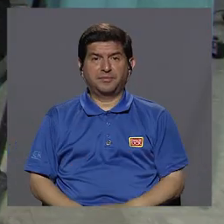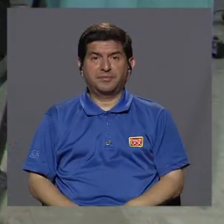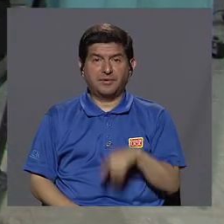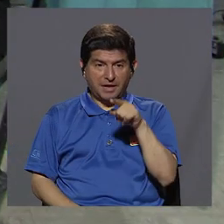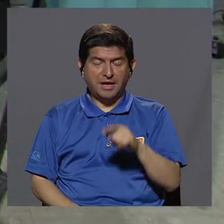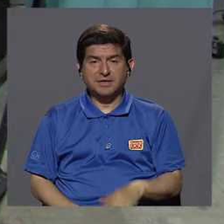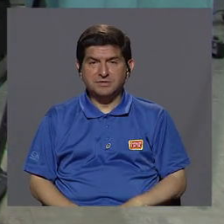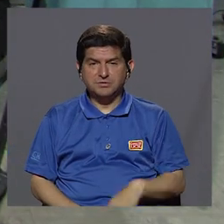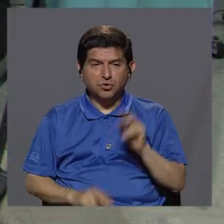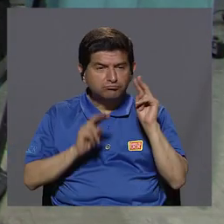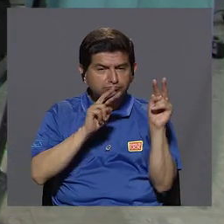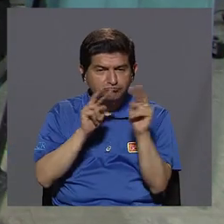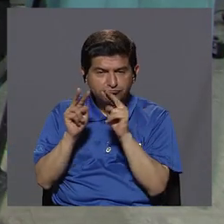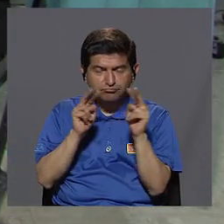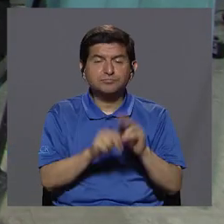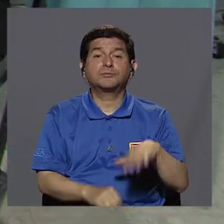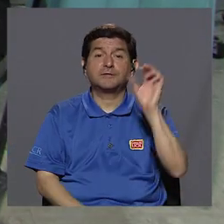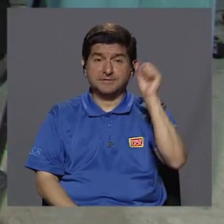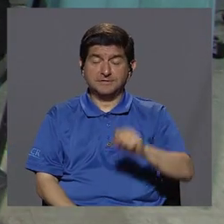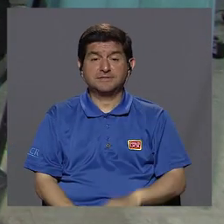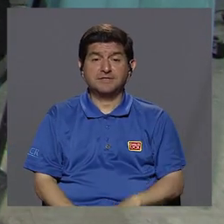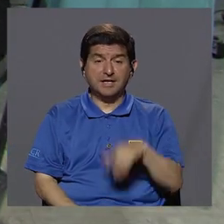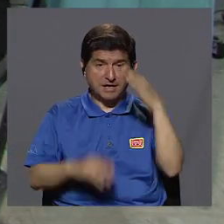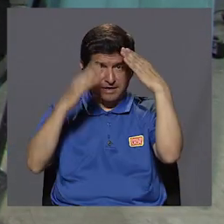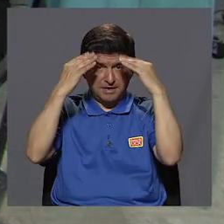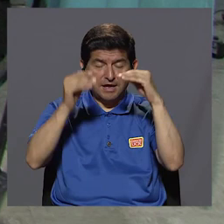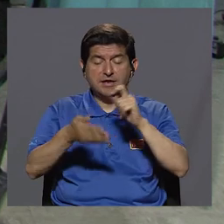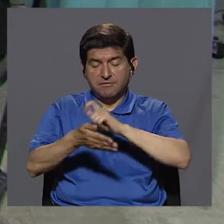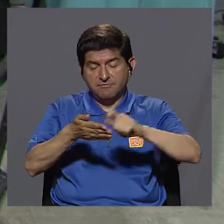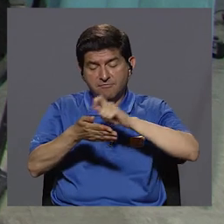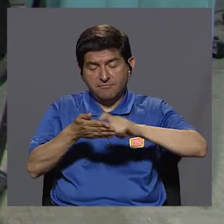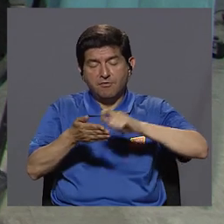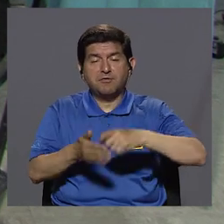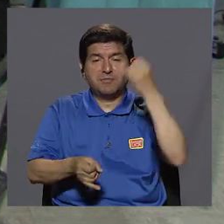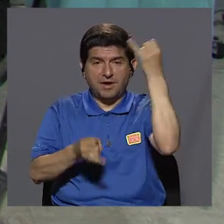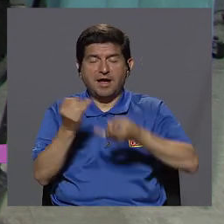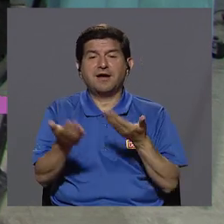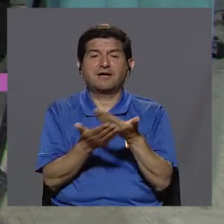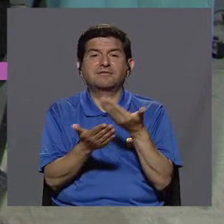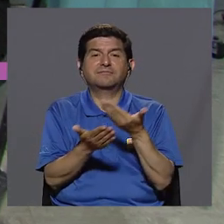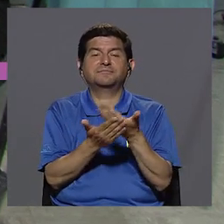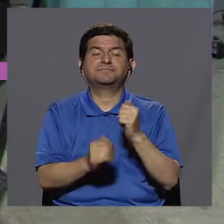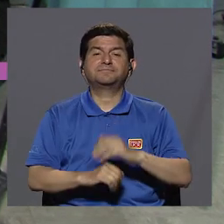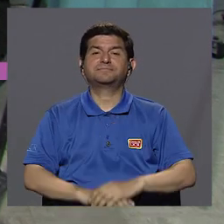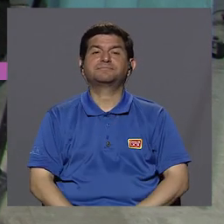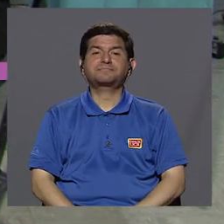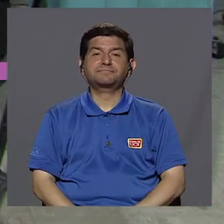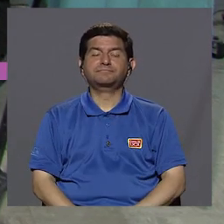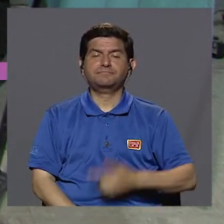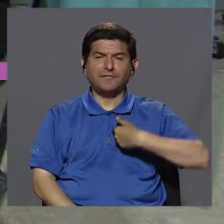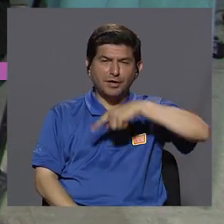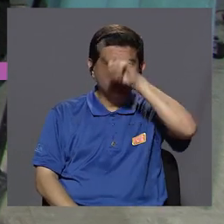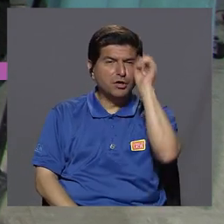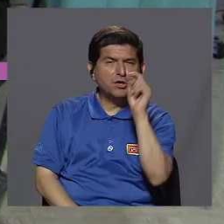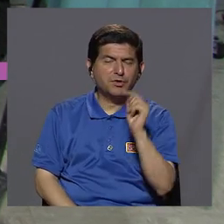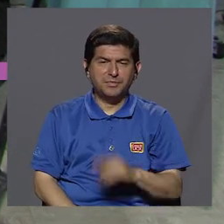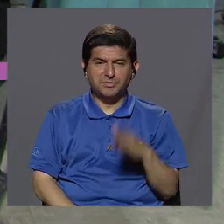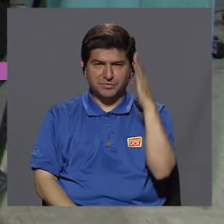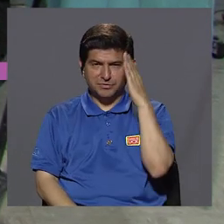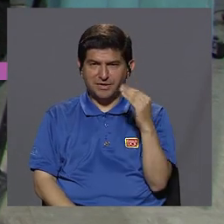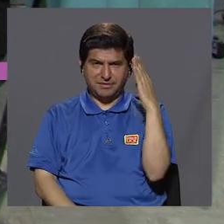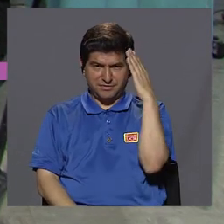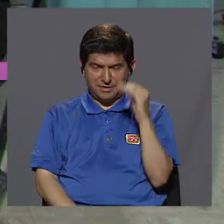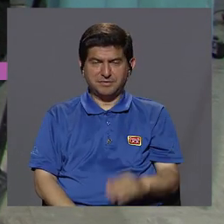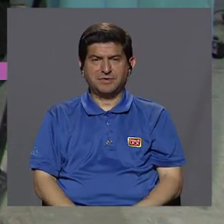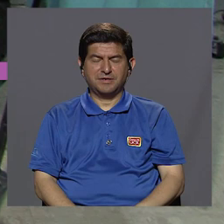donde se está observando ahí que con base en eso es el reporte que se hace al final de la prueba después que éste quería preguntarle a partir de la experiencia